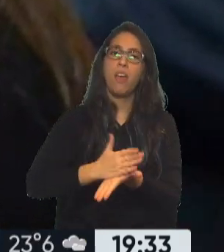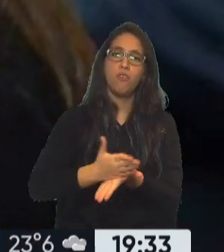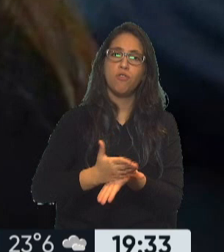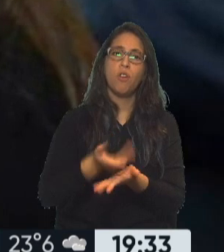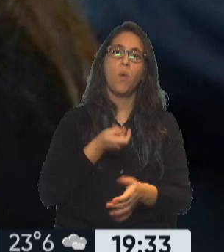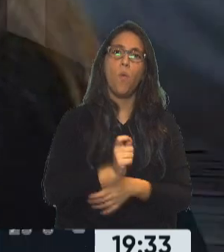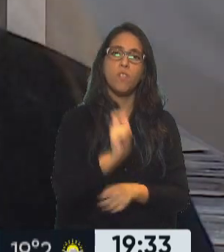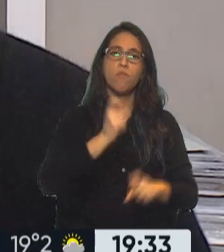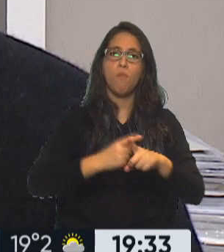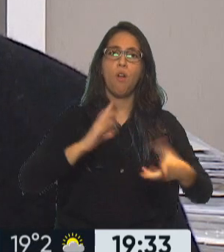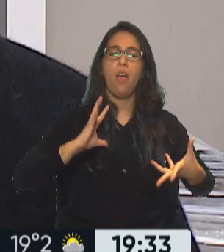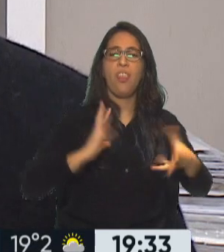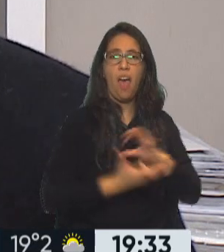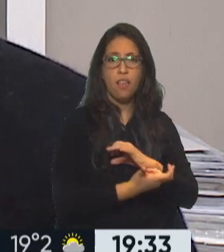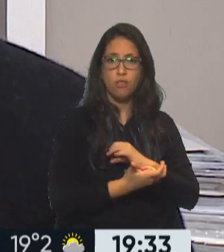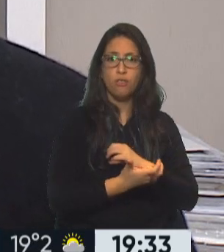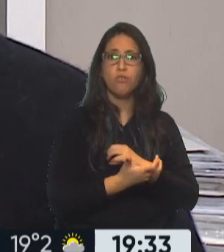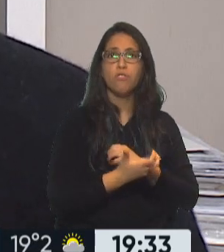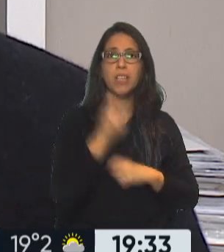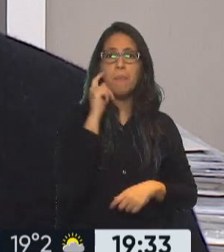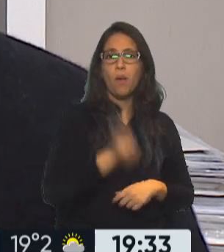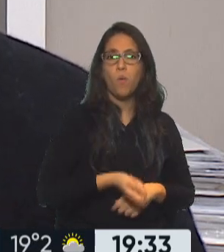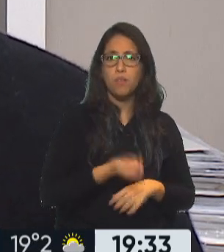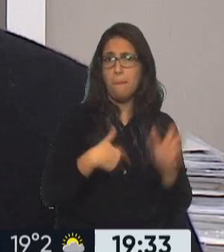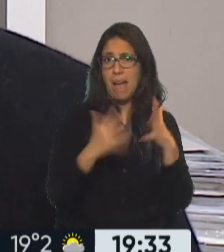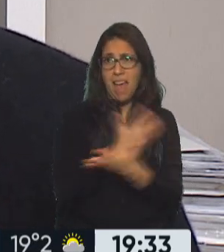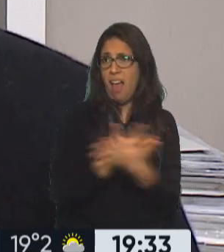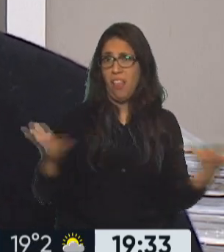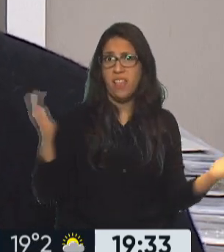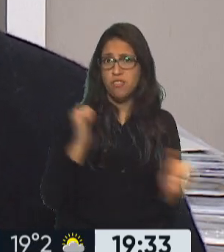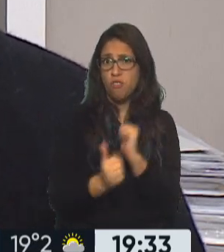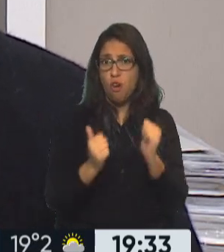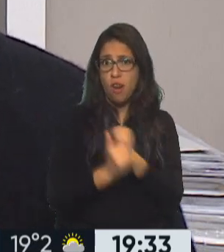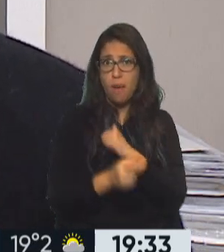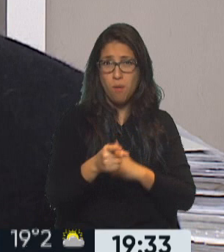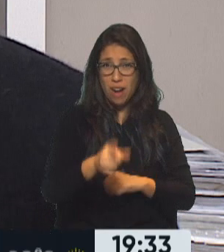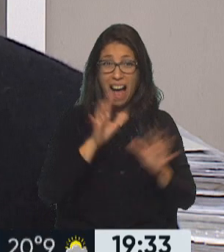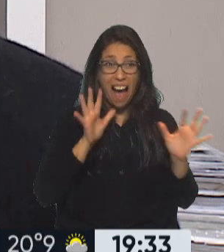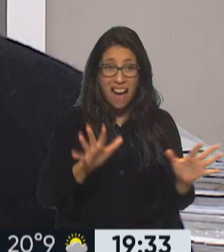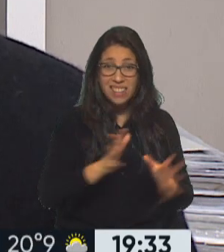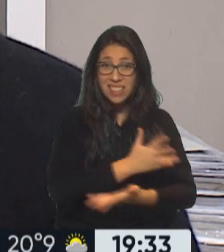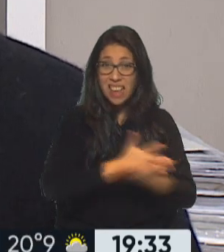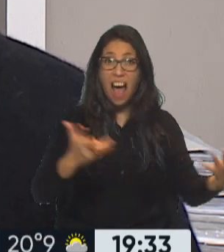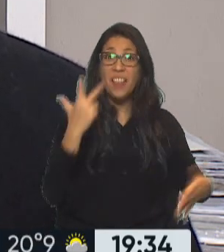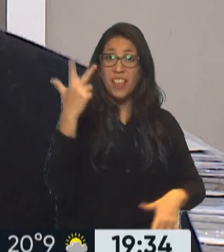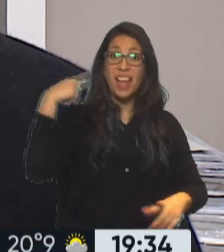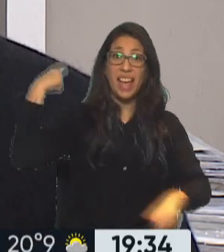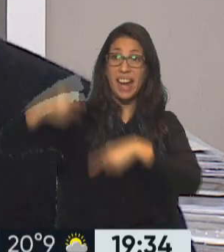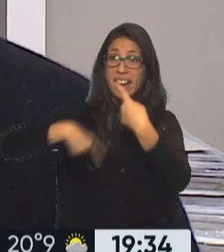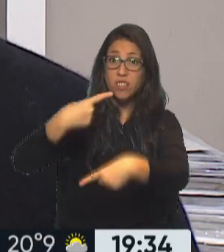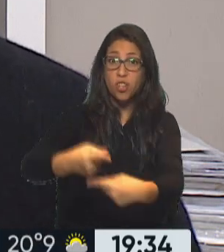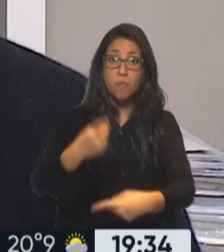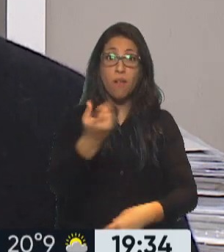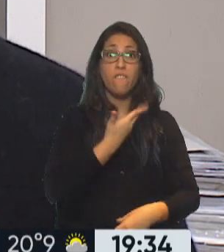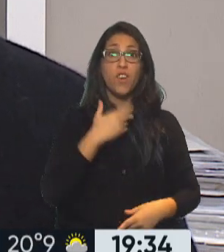y perjuicios que posiblemente sea el juicio de daños y perjuicios más grande de la historia porque nunca se ha causado tanto mal a tres generaciones porque